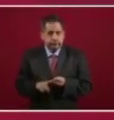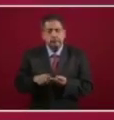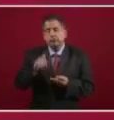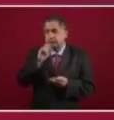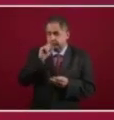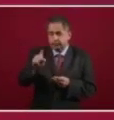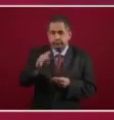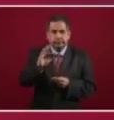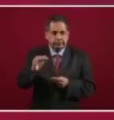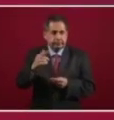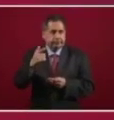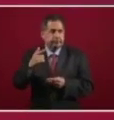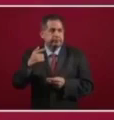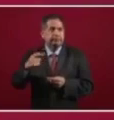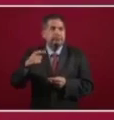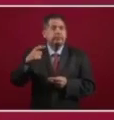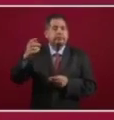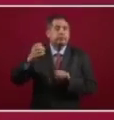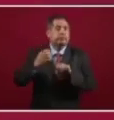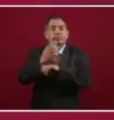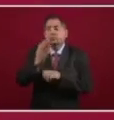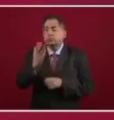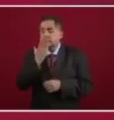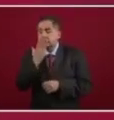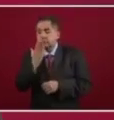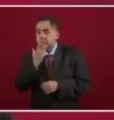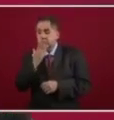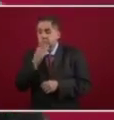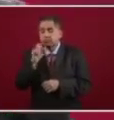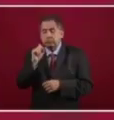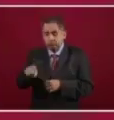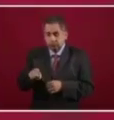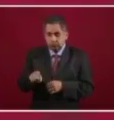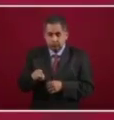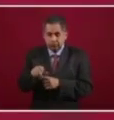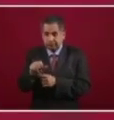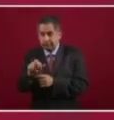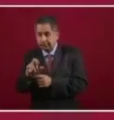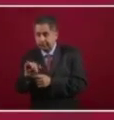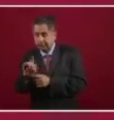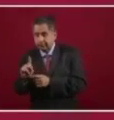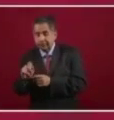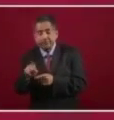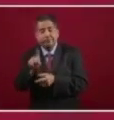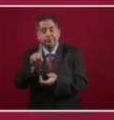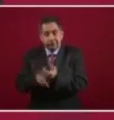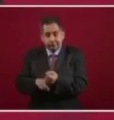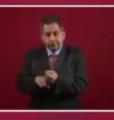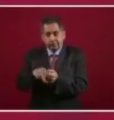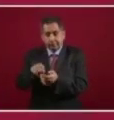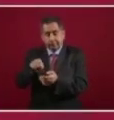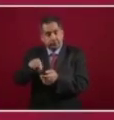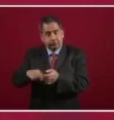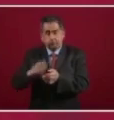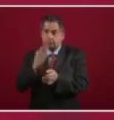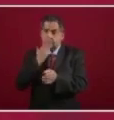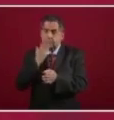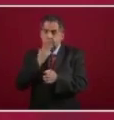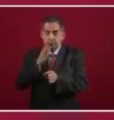de Sonora, porque es Bavispe, que pertenece a Sonora, estamos